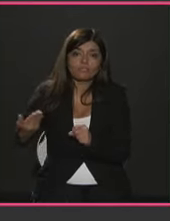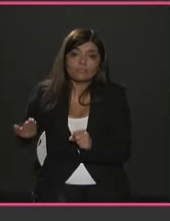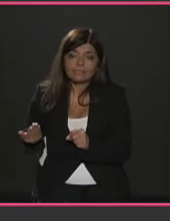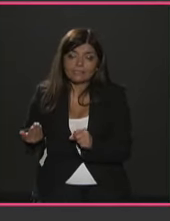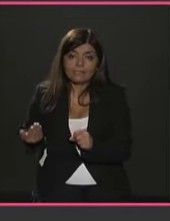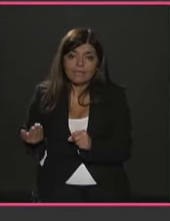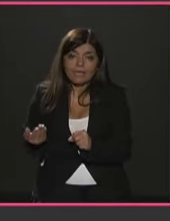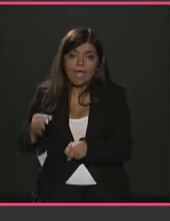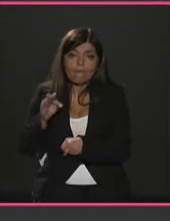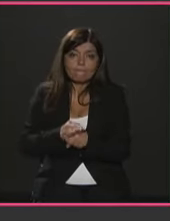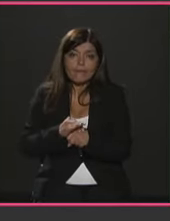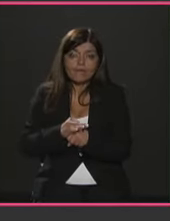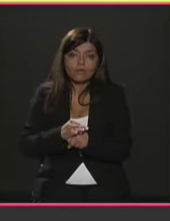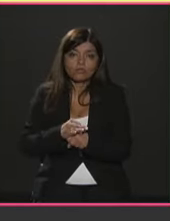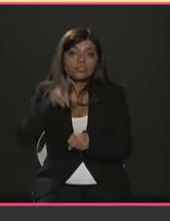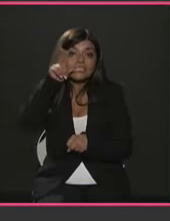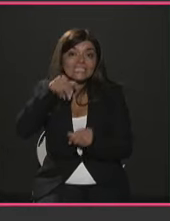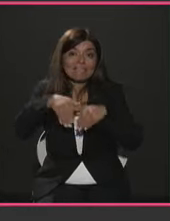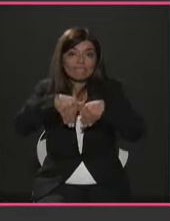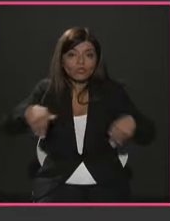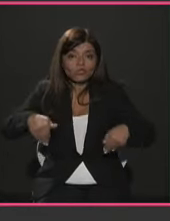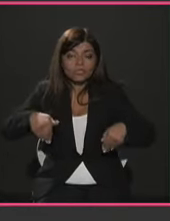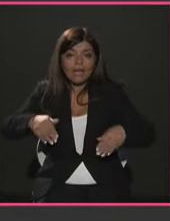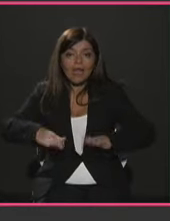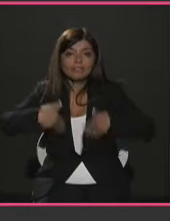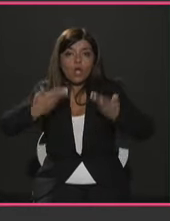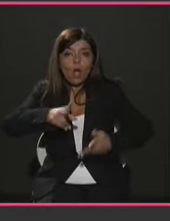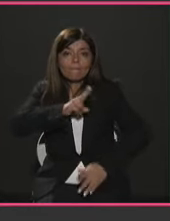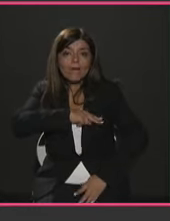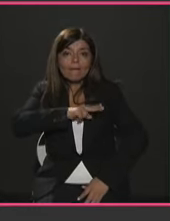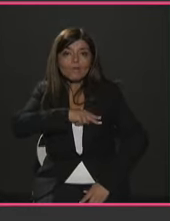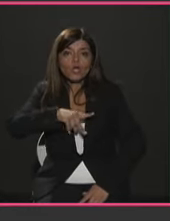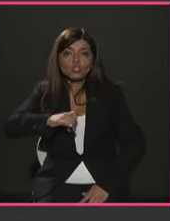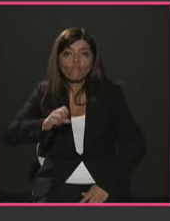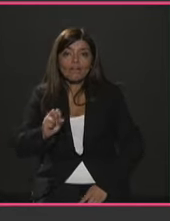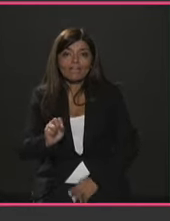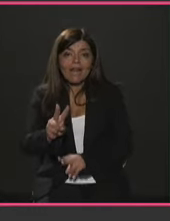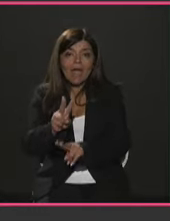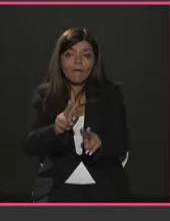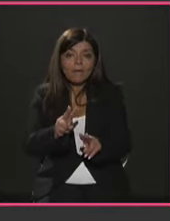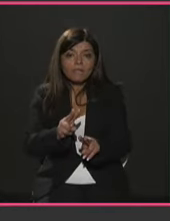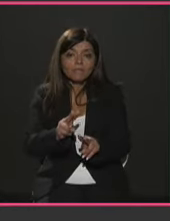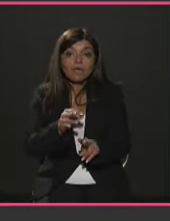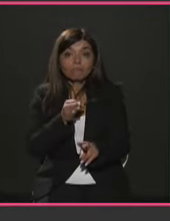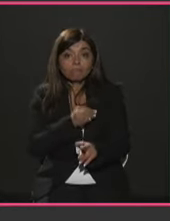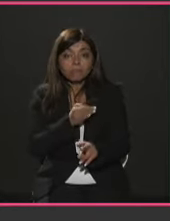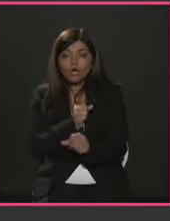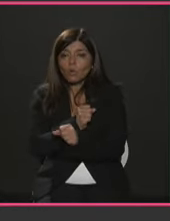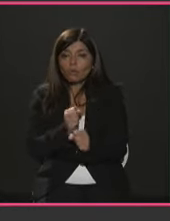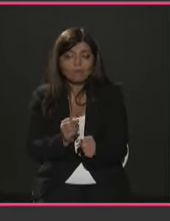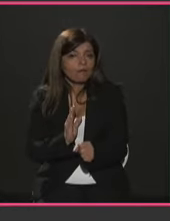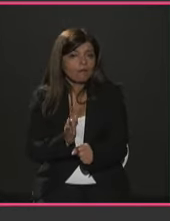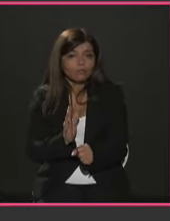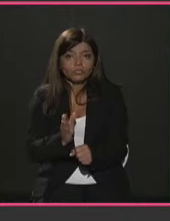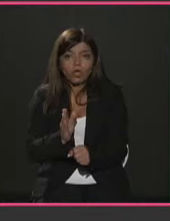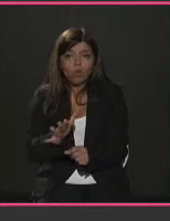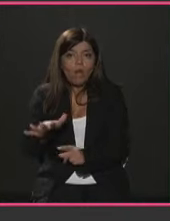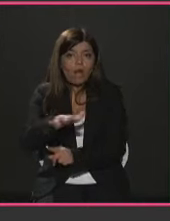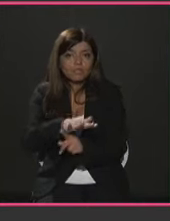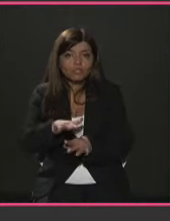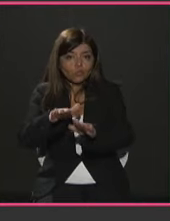cuando médicos Sin fronteras recibió el premio Nobel de la paz decidieron que no podíamos continuar a soportar esta